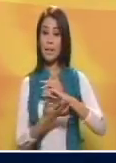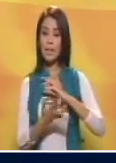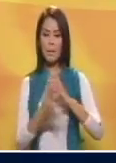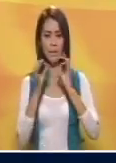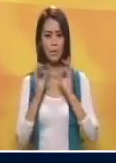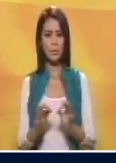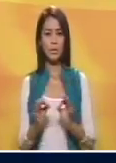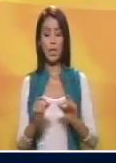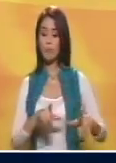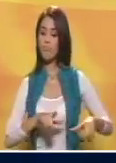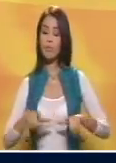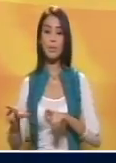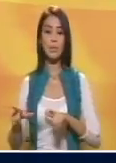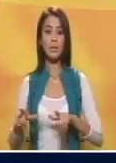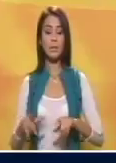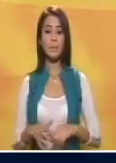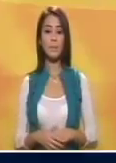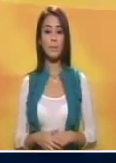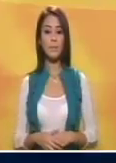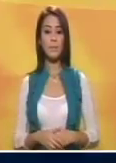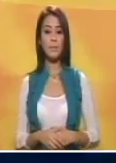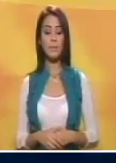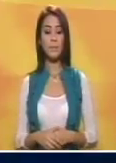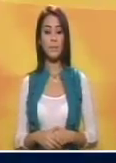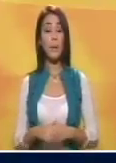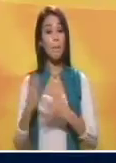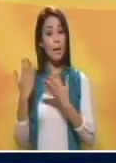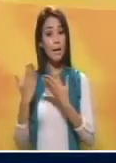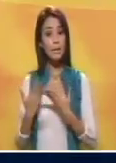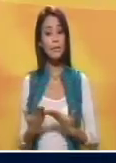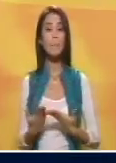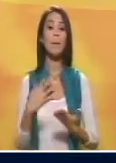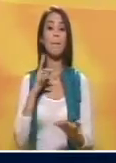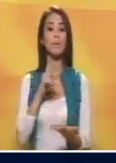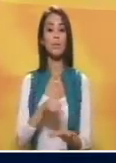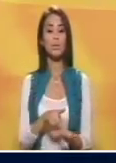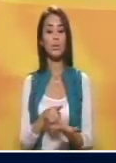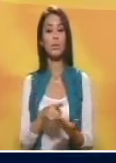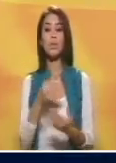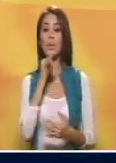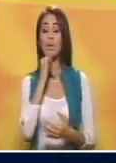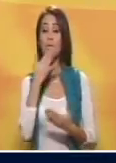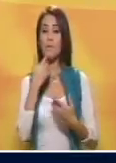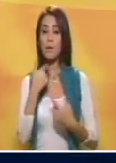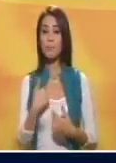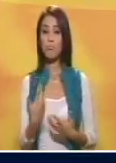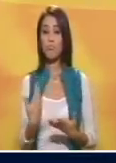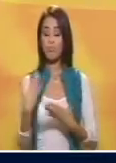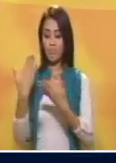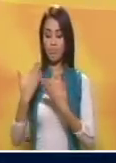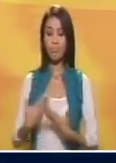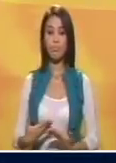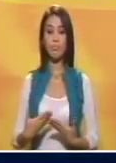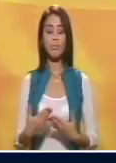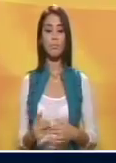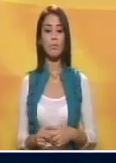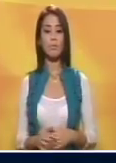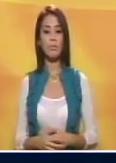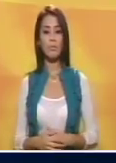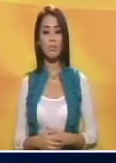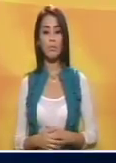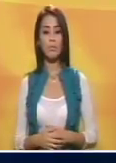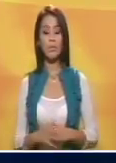estamos preparados ya para recibir estas postulaciones que nos han manifestado y nos han traído